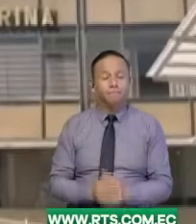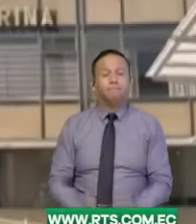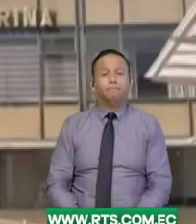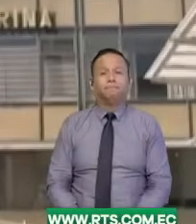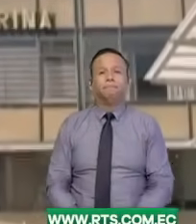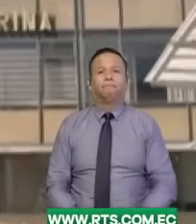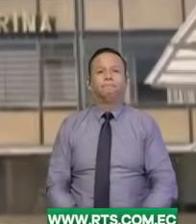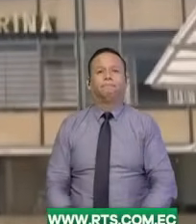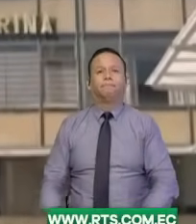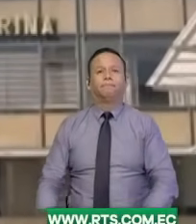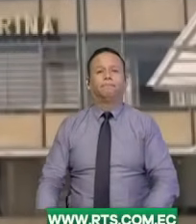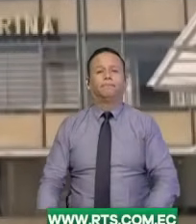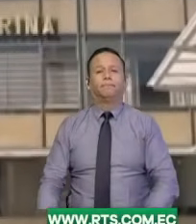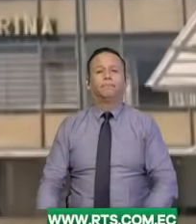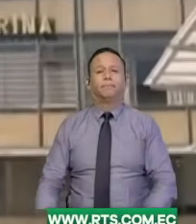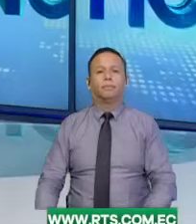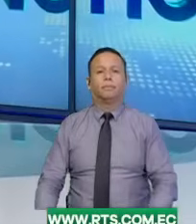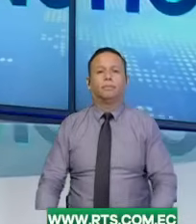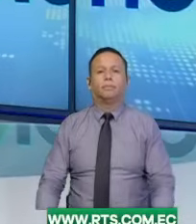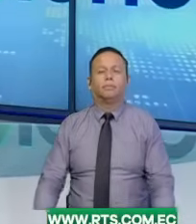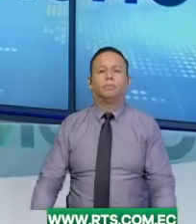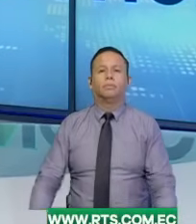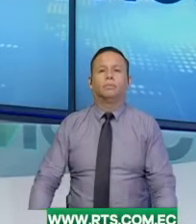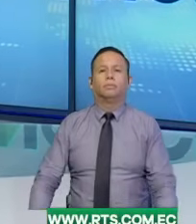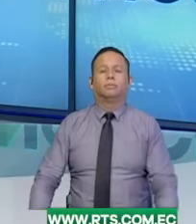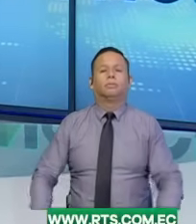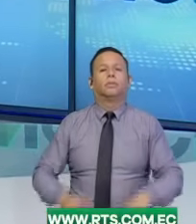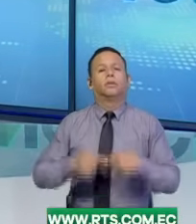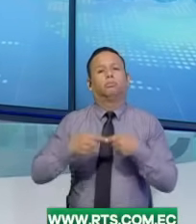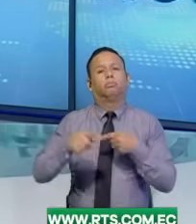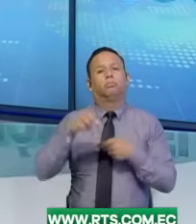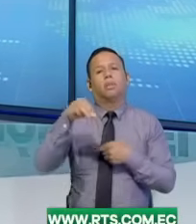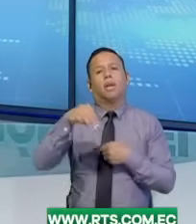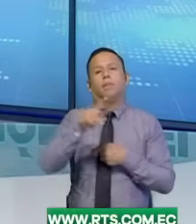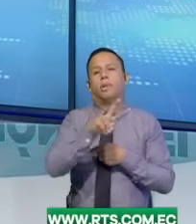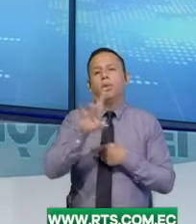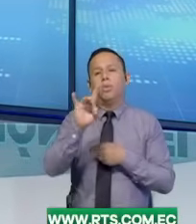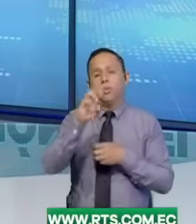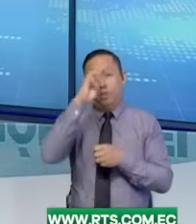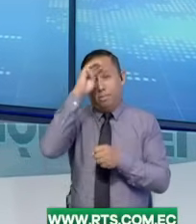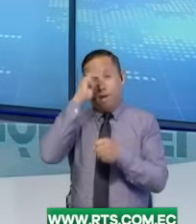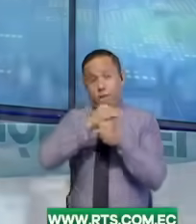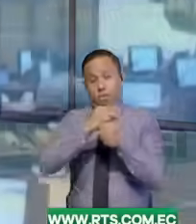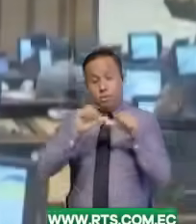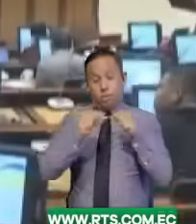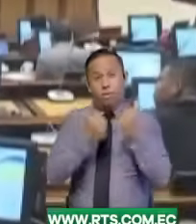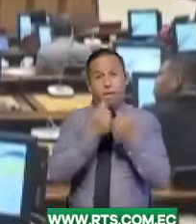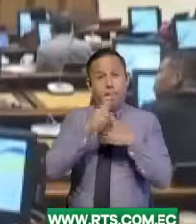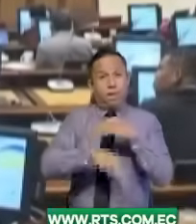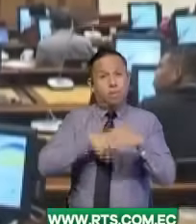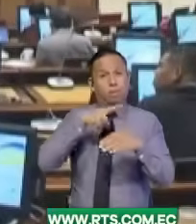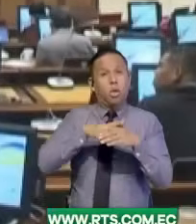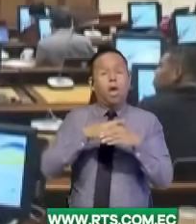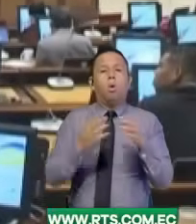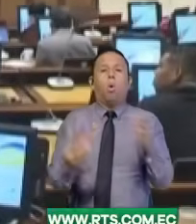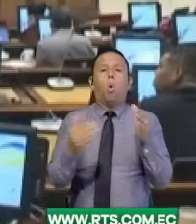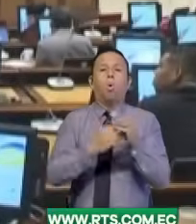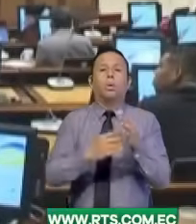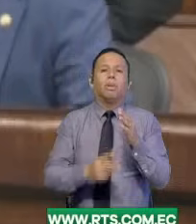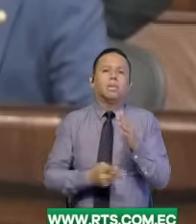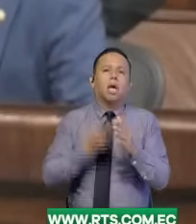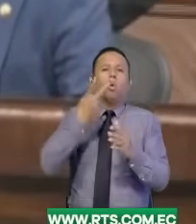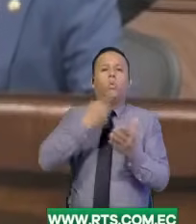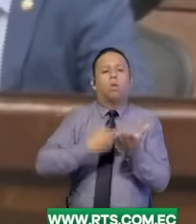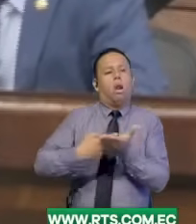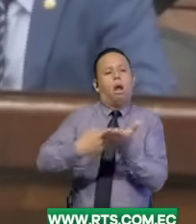Informó Priscila Cadena. Este martes, el 28 de mayo, la Asamblea Nacional tratará en segundo y definitivo debate